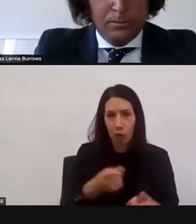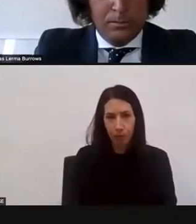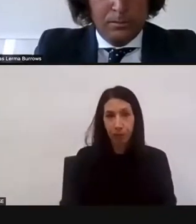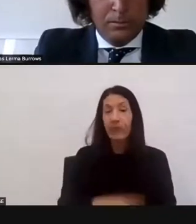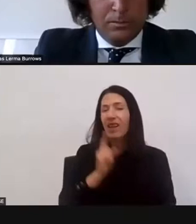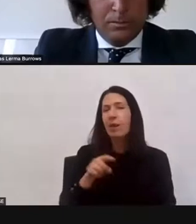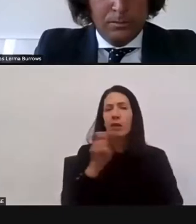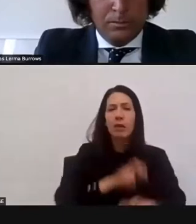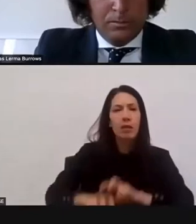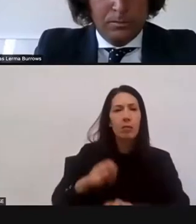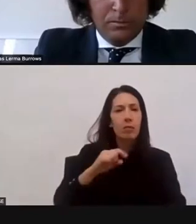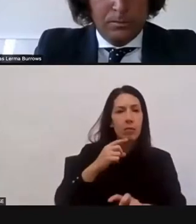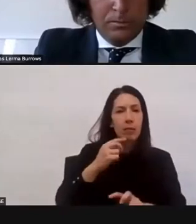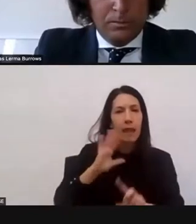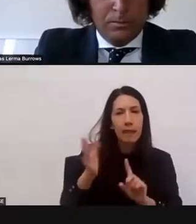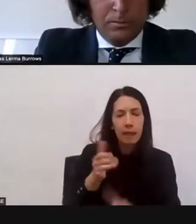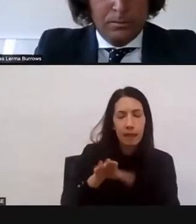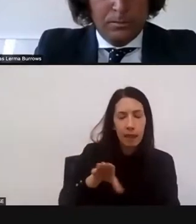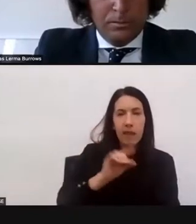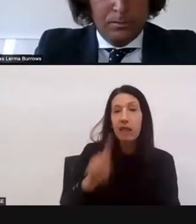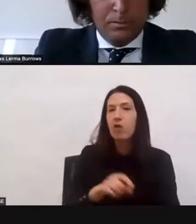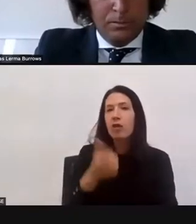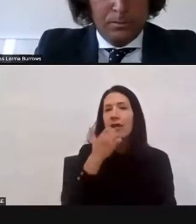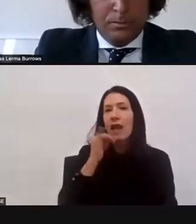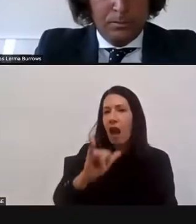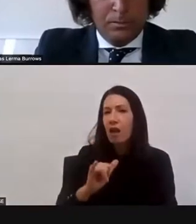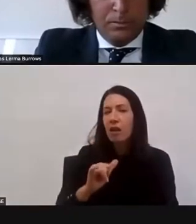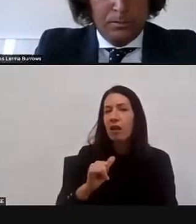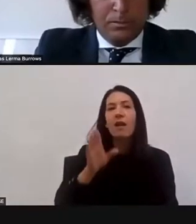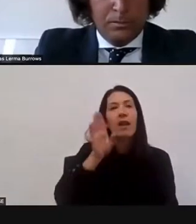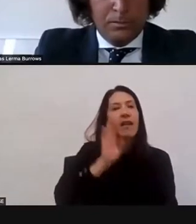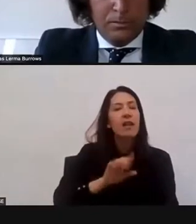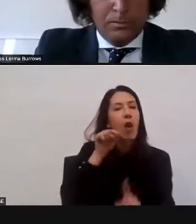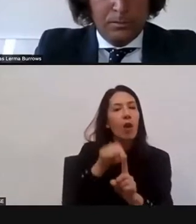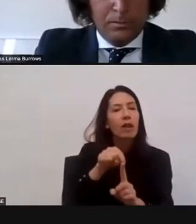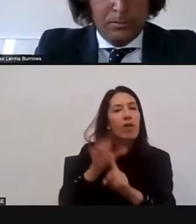la declaración de la víctima o testigo, si nos encontramos o no ante un delito cometido con finalidad